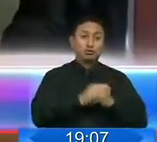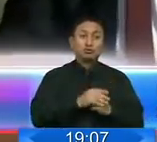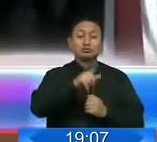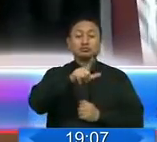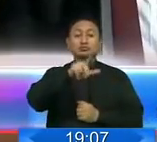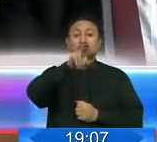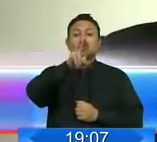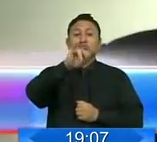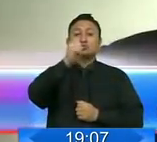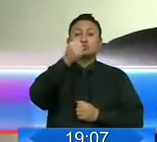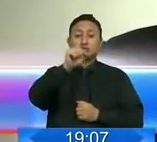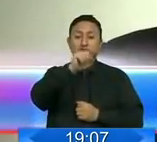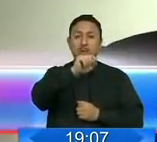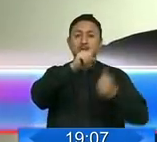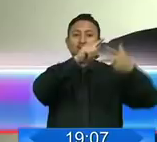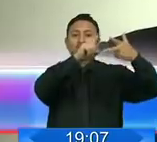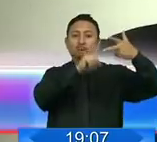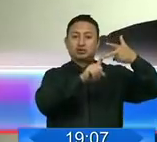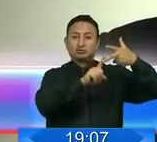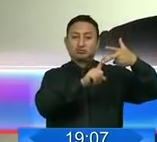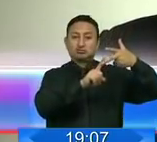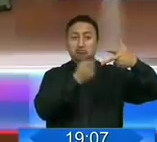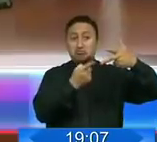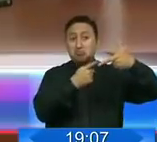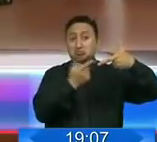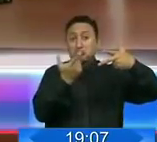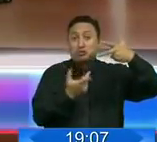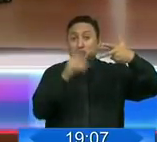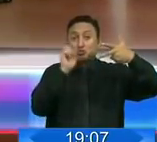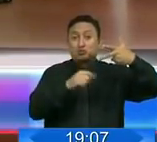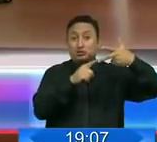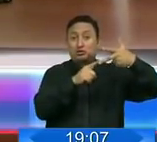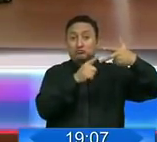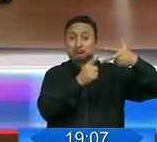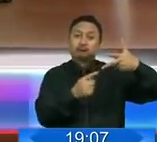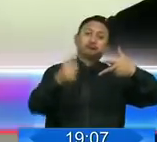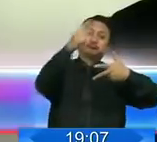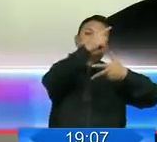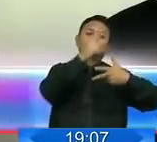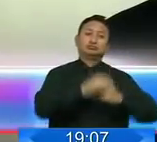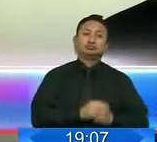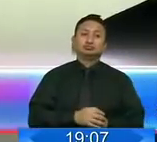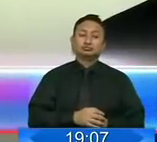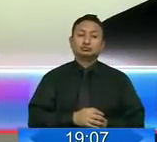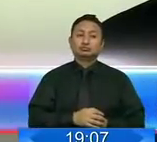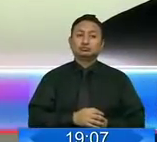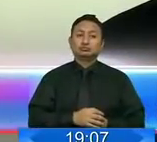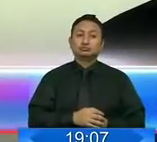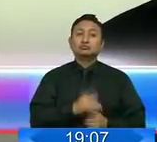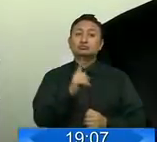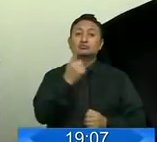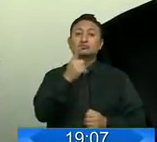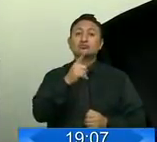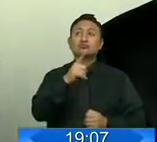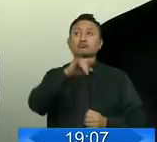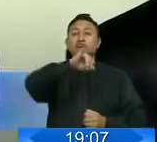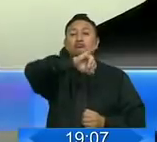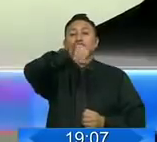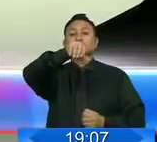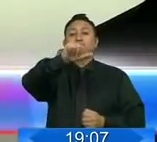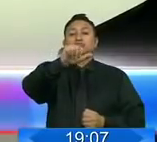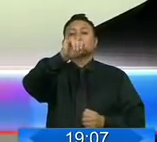tercer lugar y no pierde la esperanza de ser favorecido con la designación. En primer lugar está Jaime Santos, luego